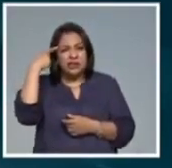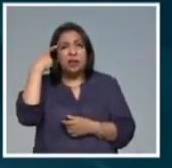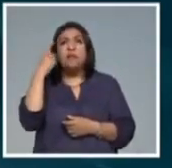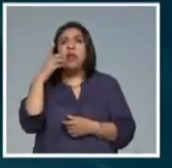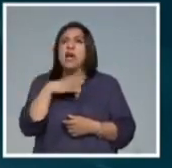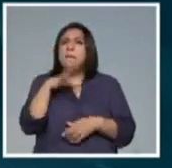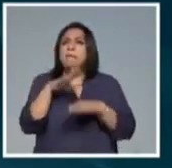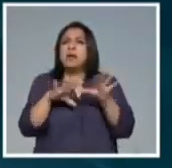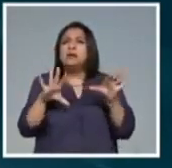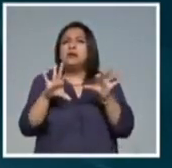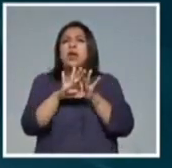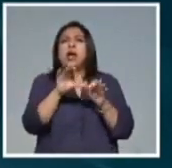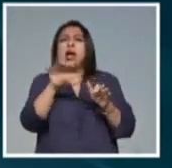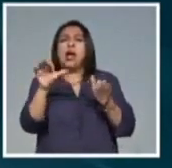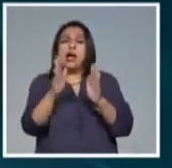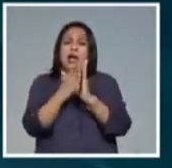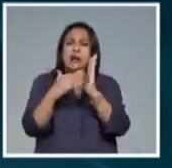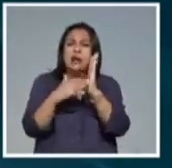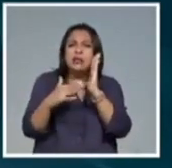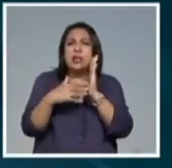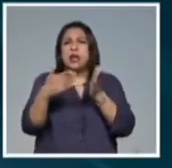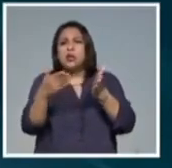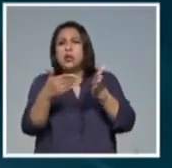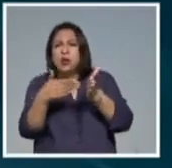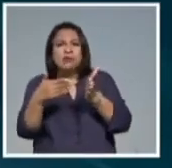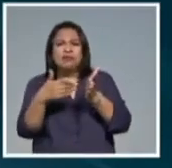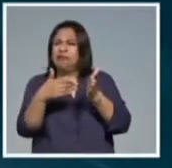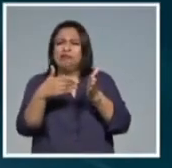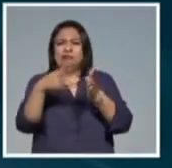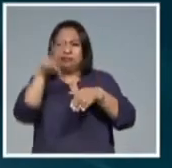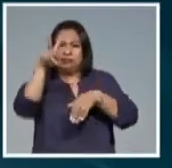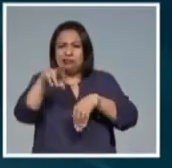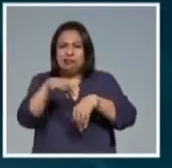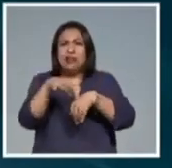más que ver con la literatura y la gastronomía que con la realidad